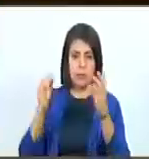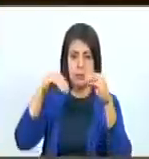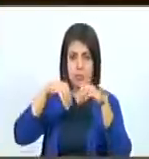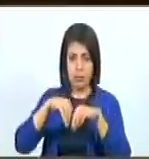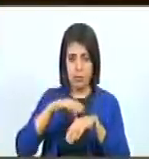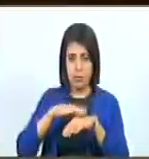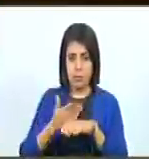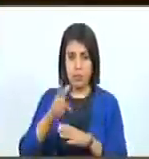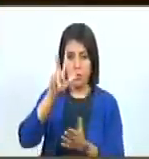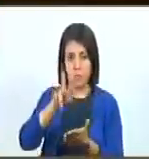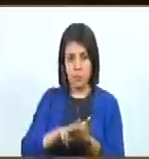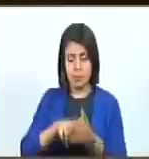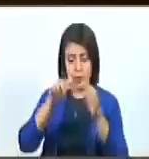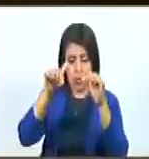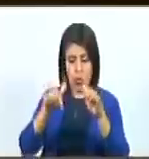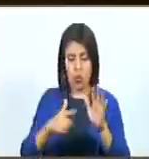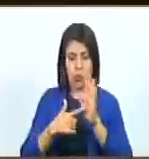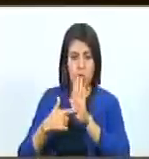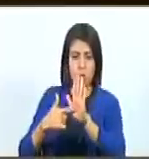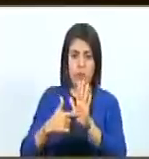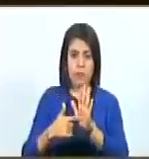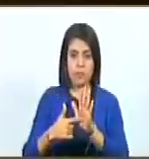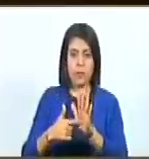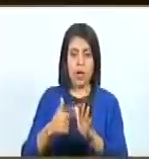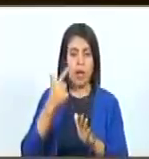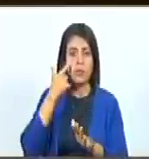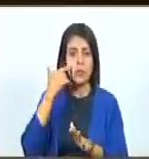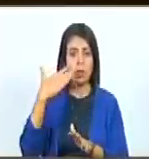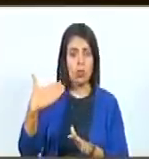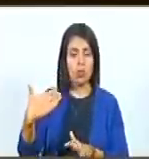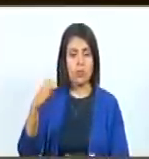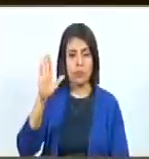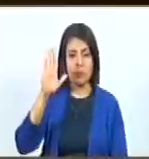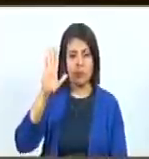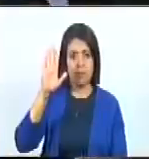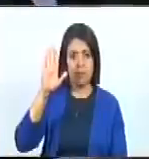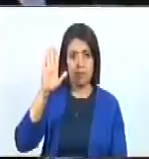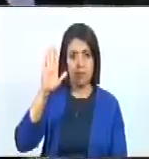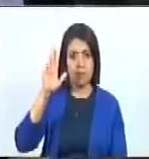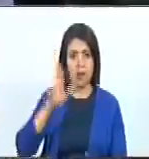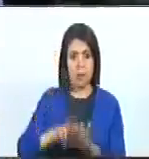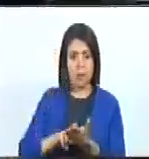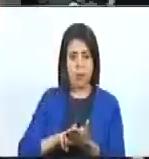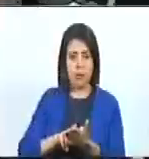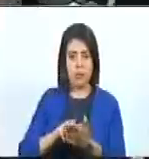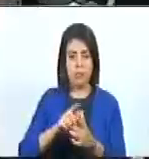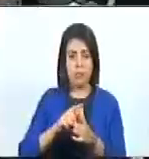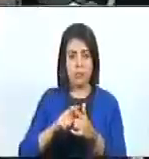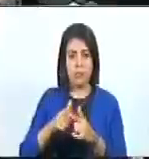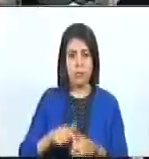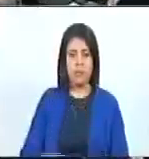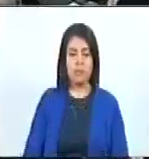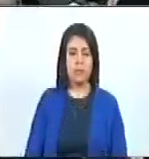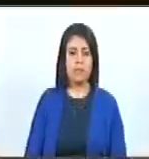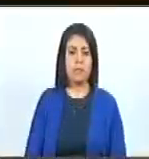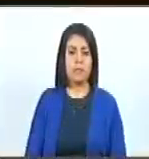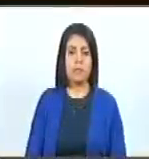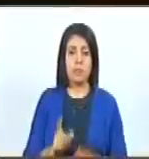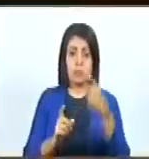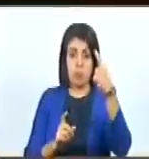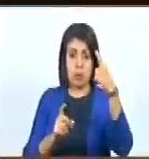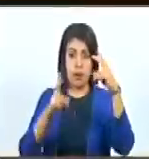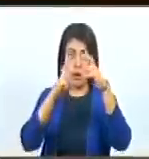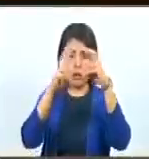que estén de acuerdo con aprobar el orden del día presentado sirvanse a manifestar la prononcial de costumbre. Queda aprobado. Primer